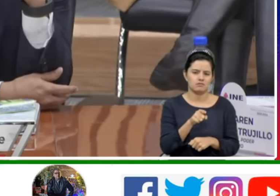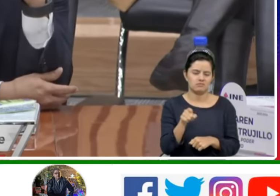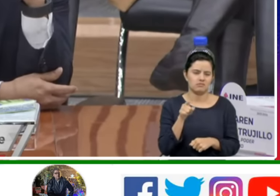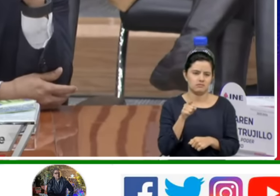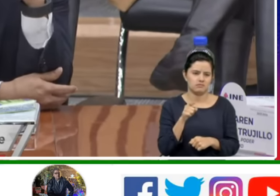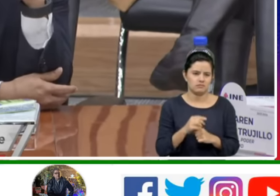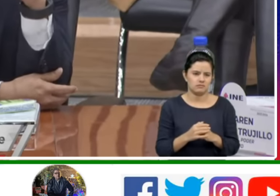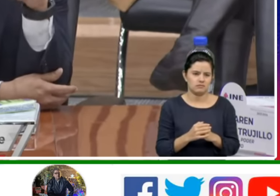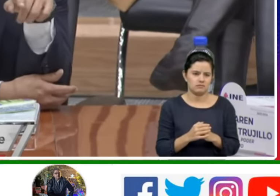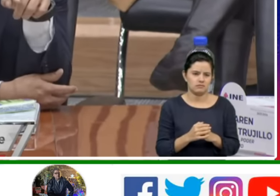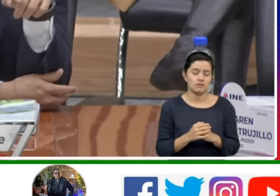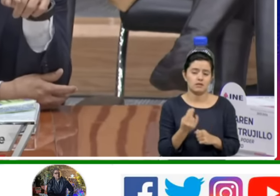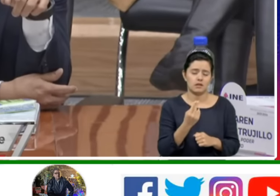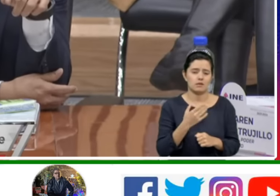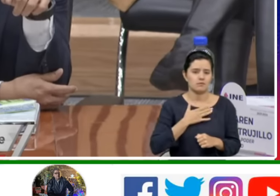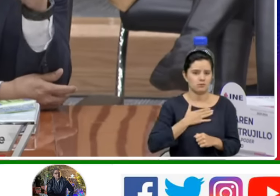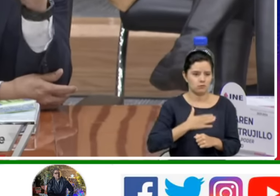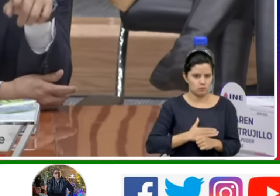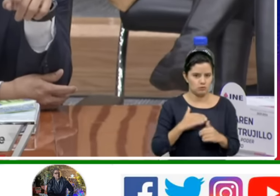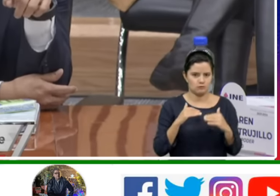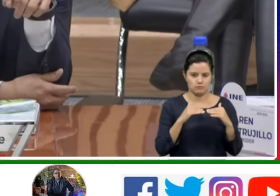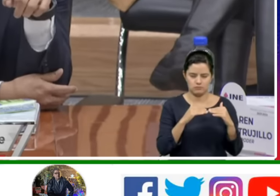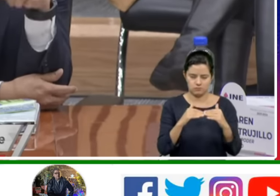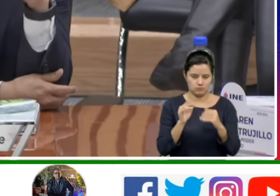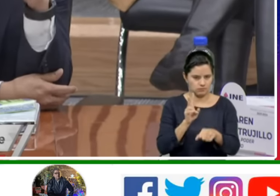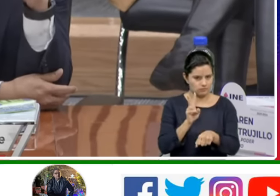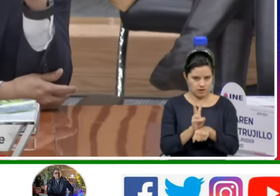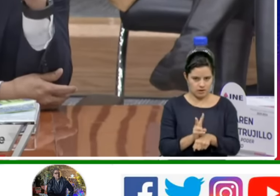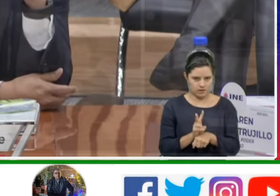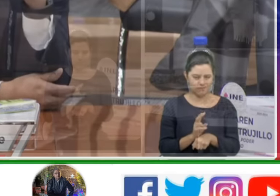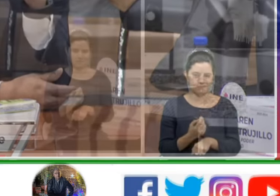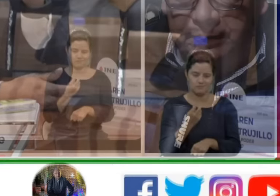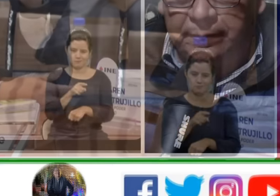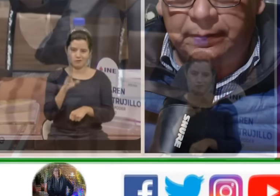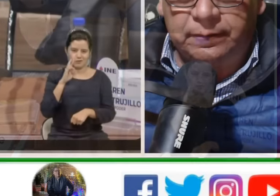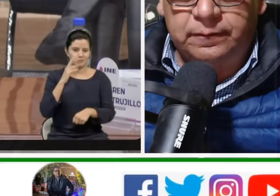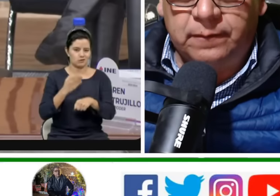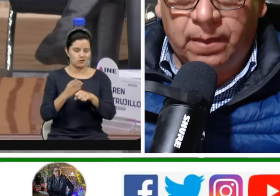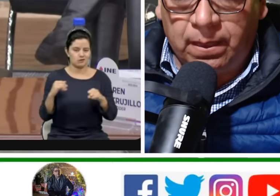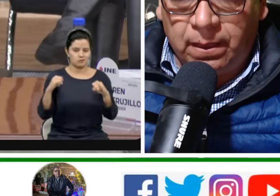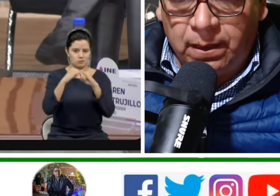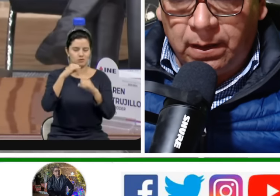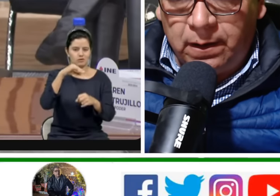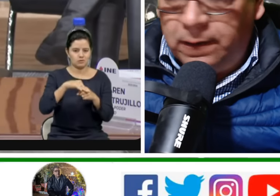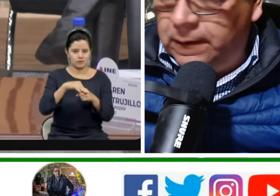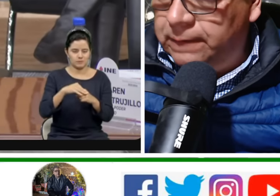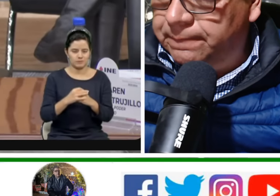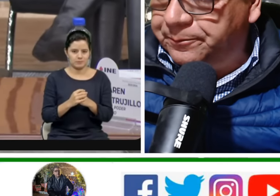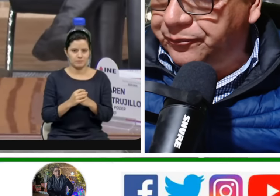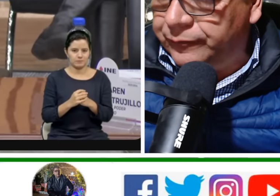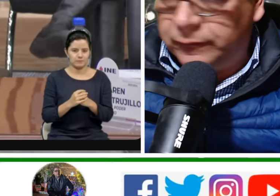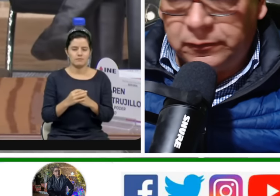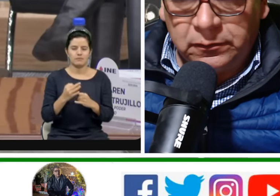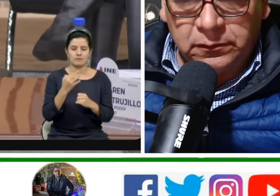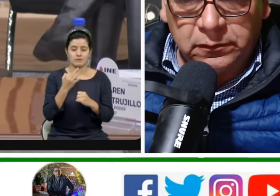obligada a conducirse y a velar este órgano electoral y finalmente pues